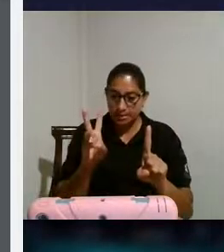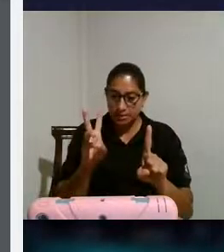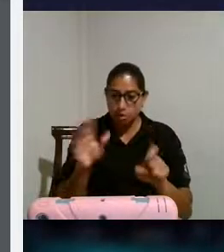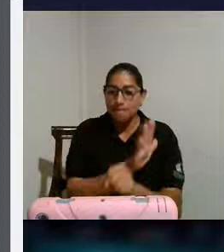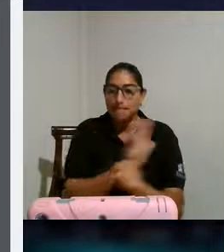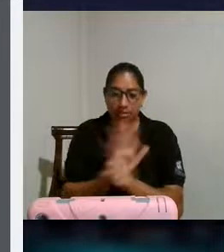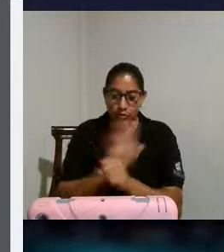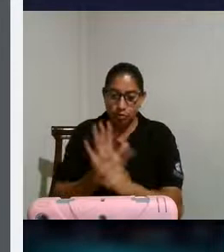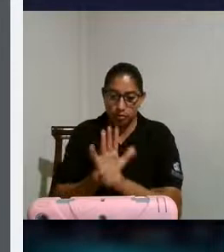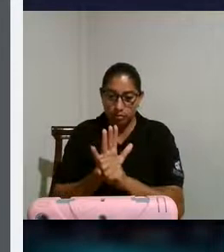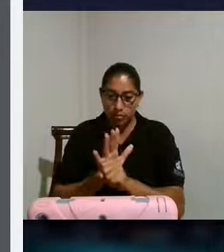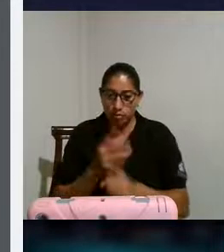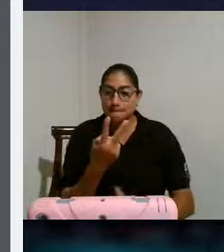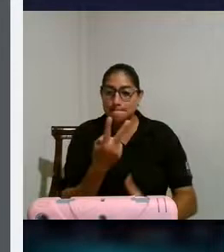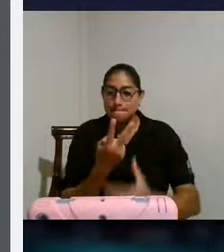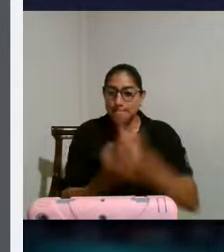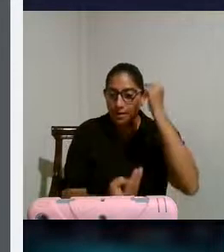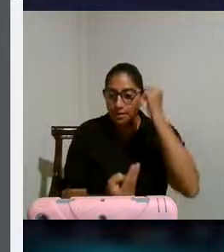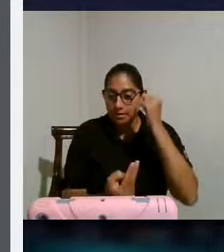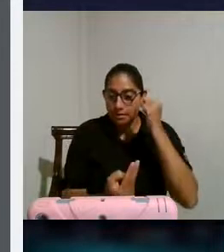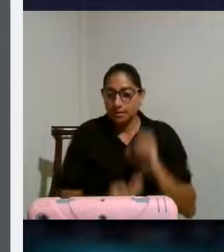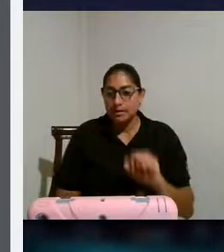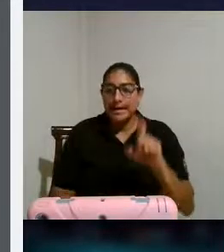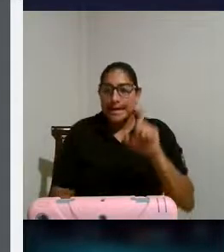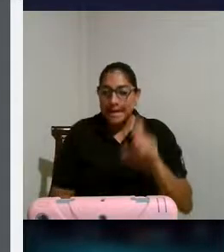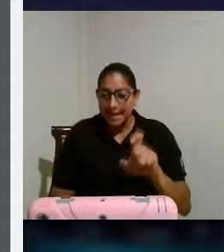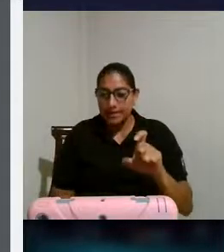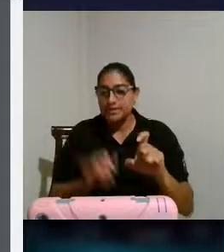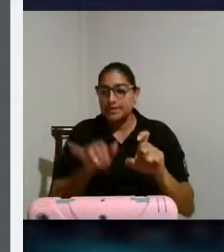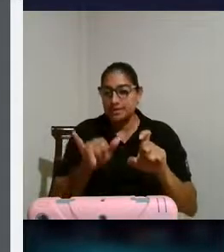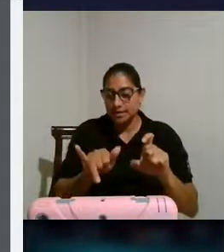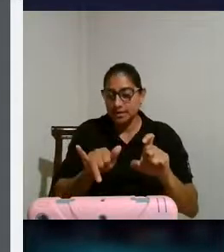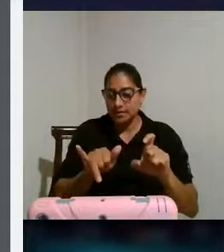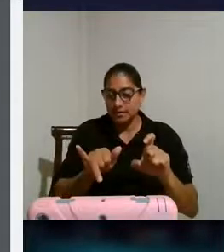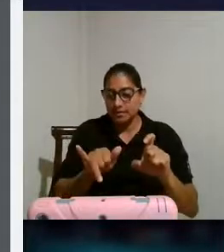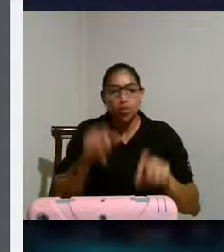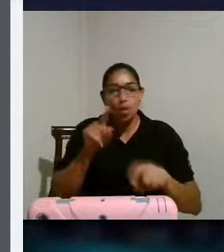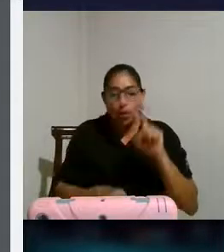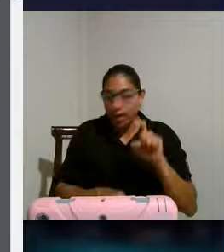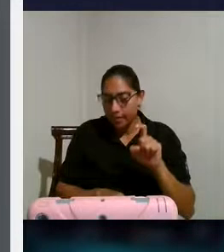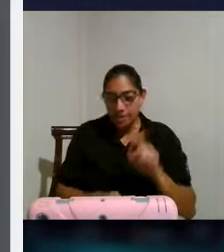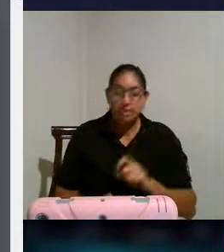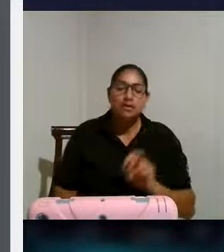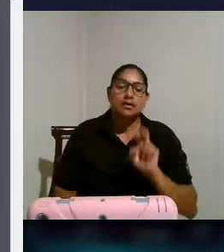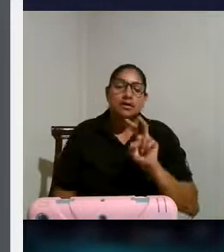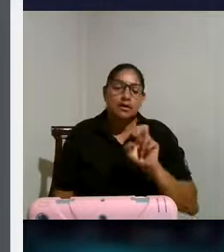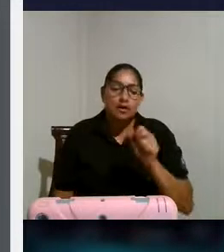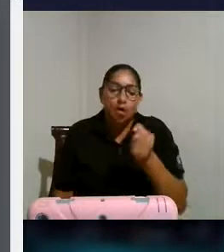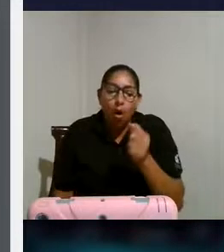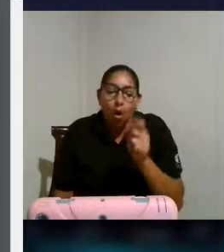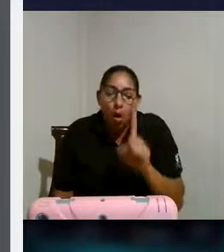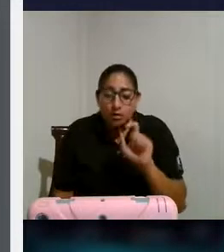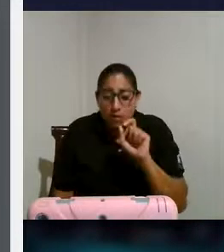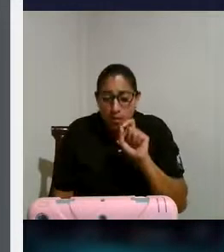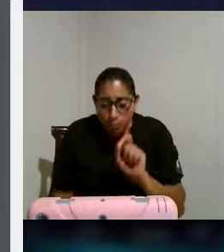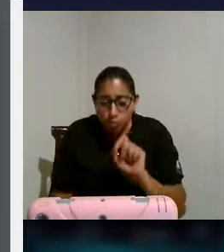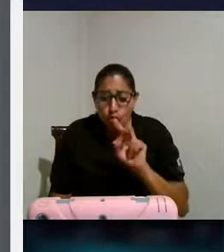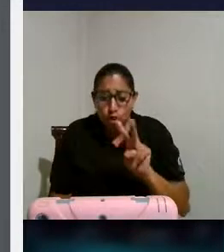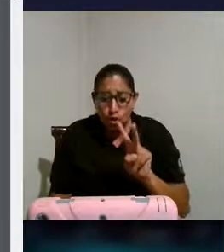es la ecuación de la derivada en el punto 3 de esta función, entonces se pone el 3 aquí.